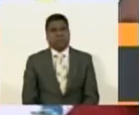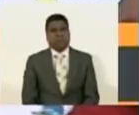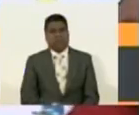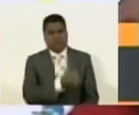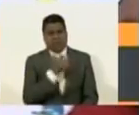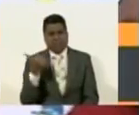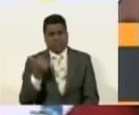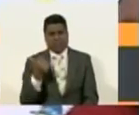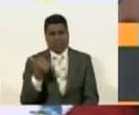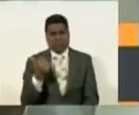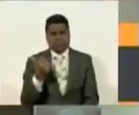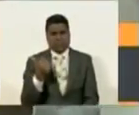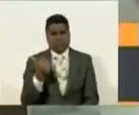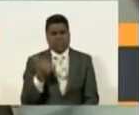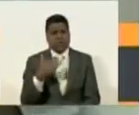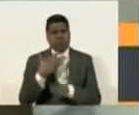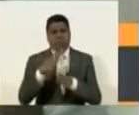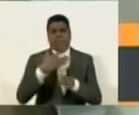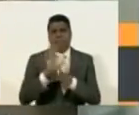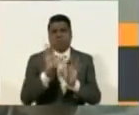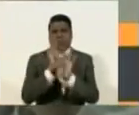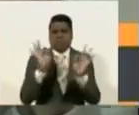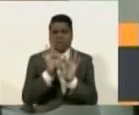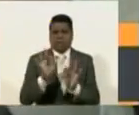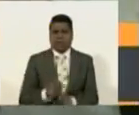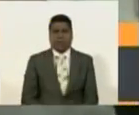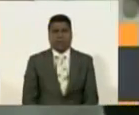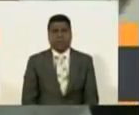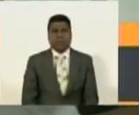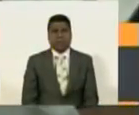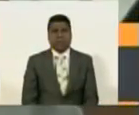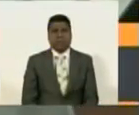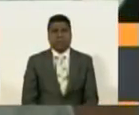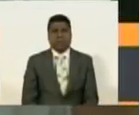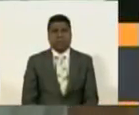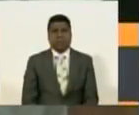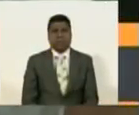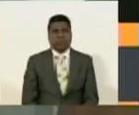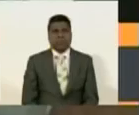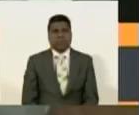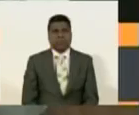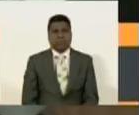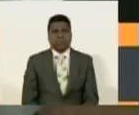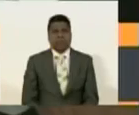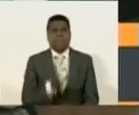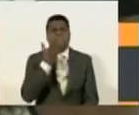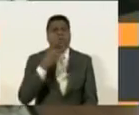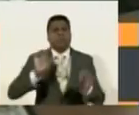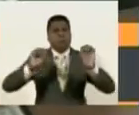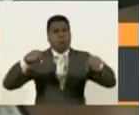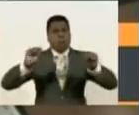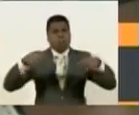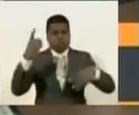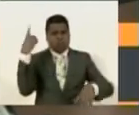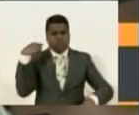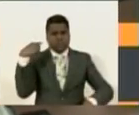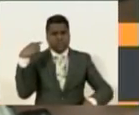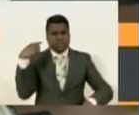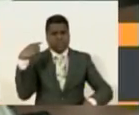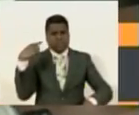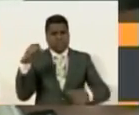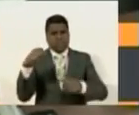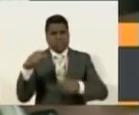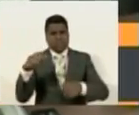Ellos no les importa absolutamente nada. Un muchacho ayer le quitaron la moto a la Guardia Nacional y la